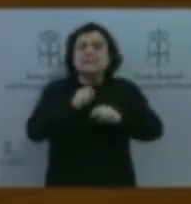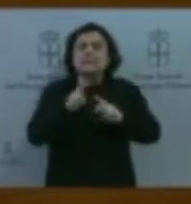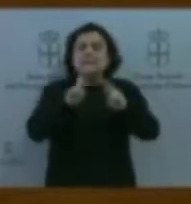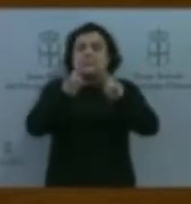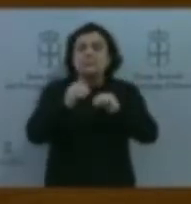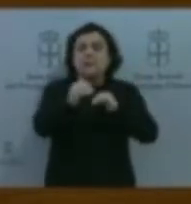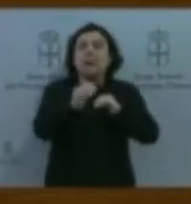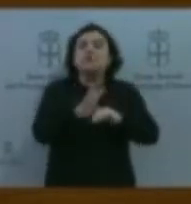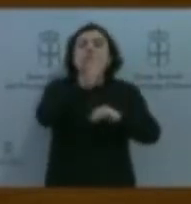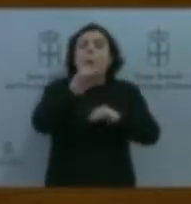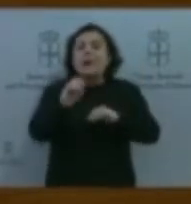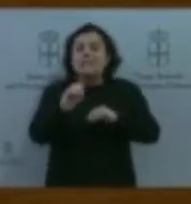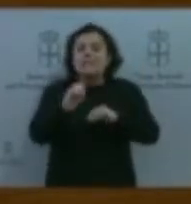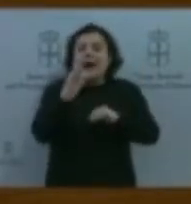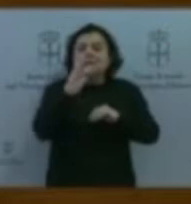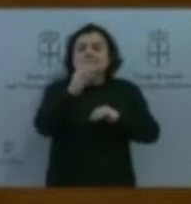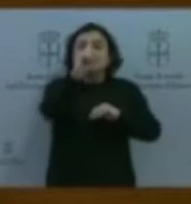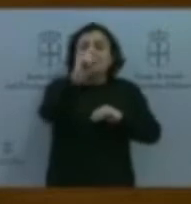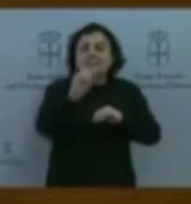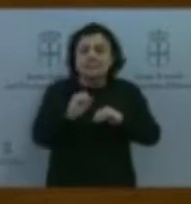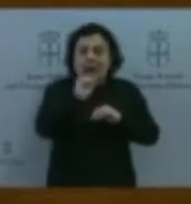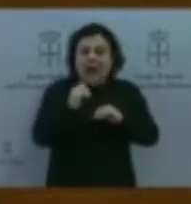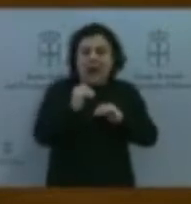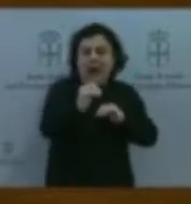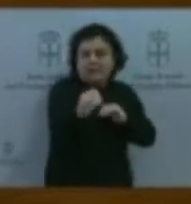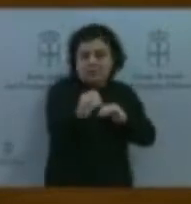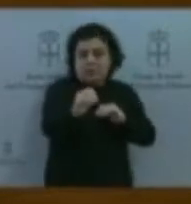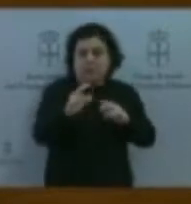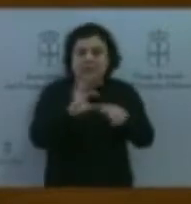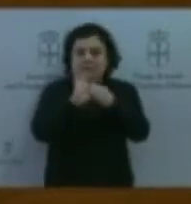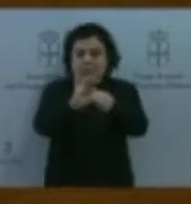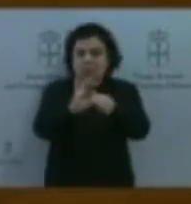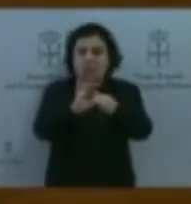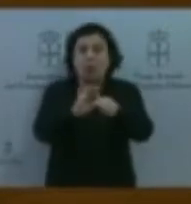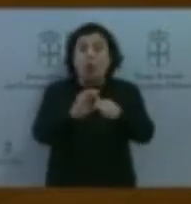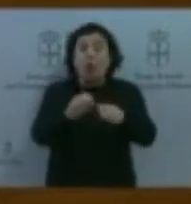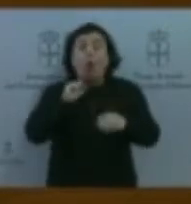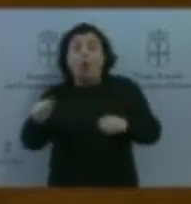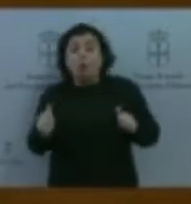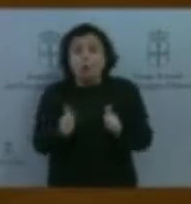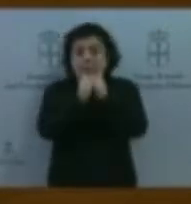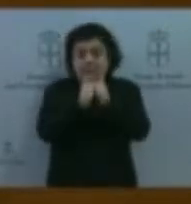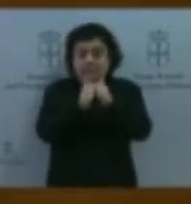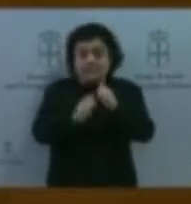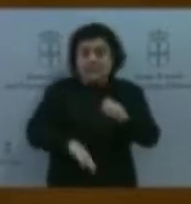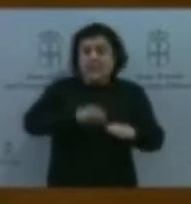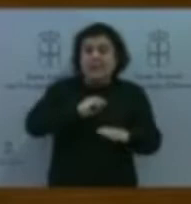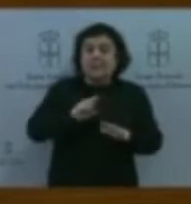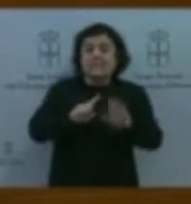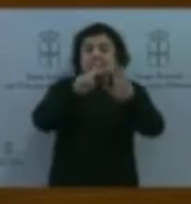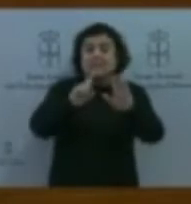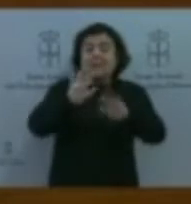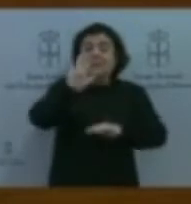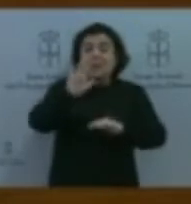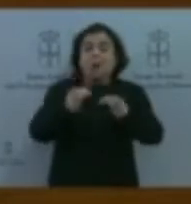de edad de dependientes menores y mayores de 65 años, con la jubilación de los baby boomers en los próximos años.